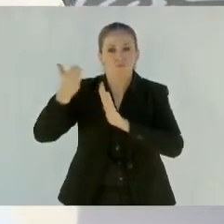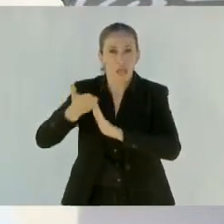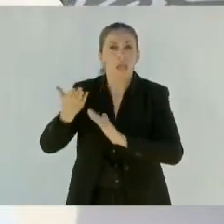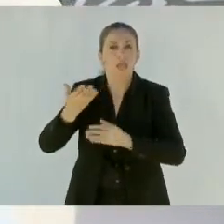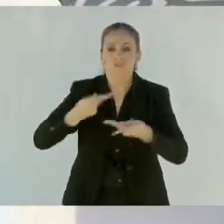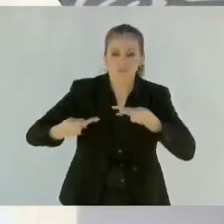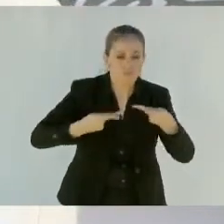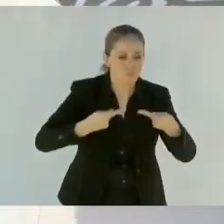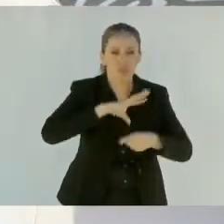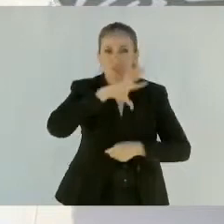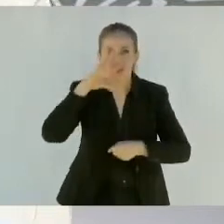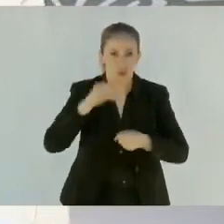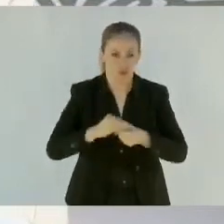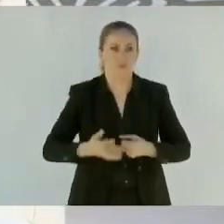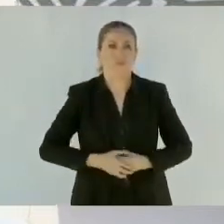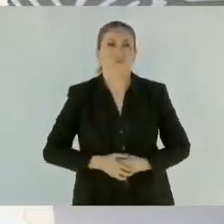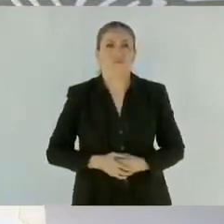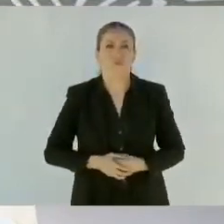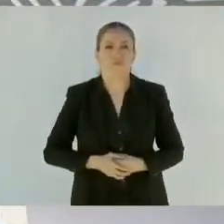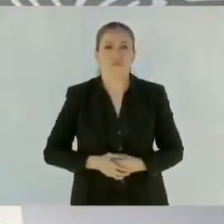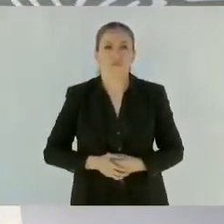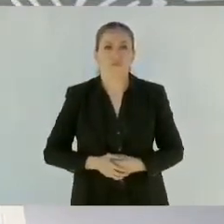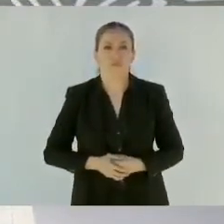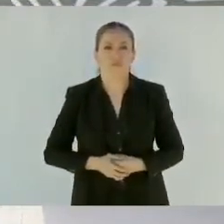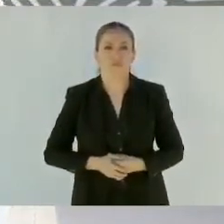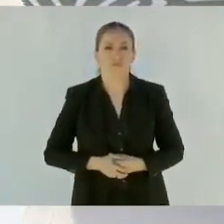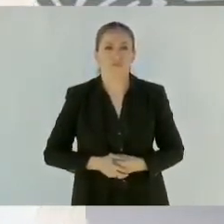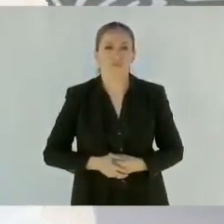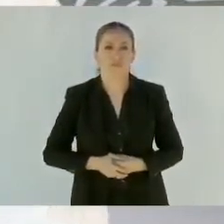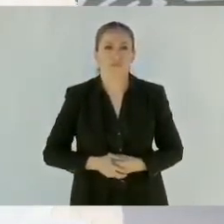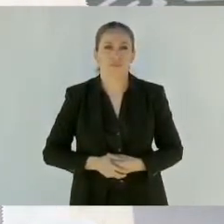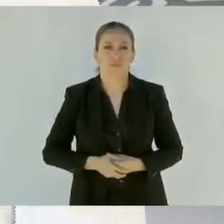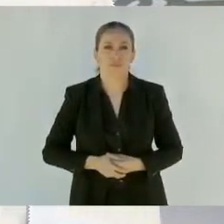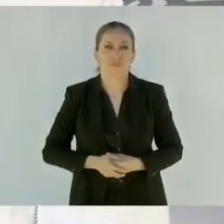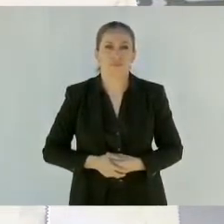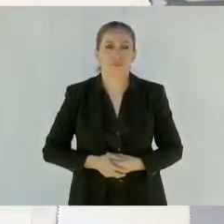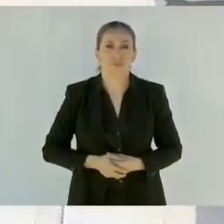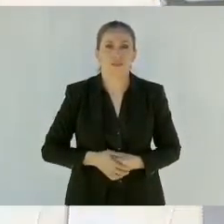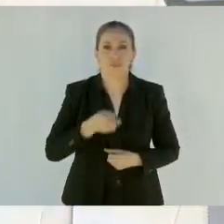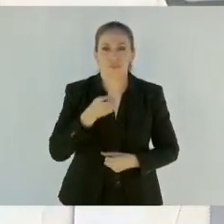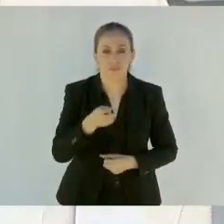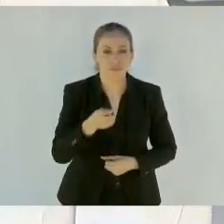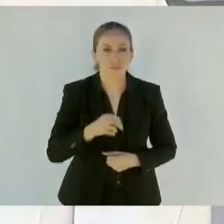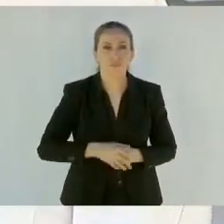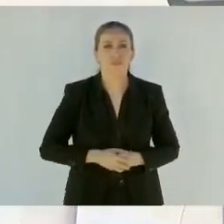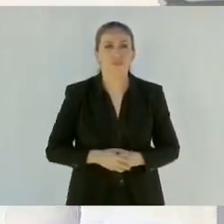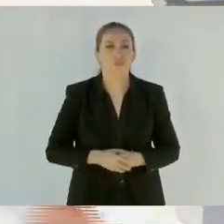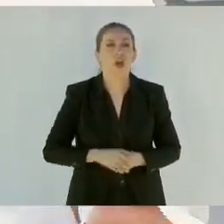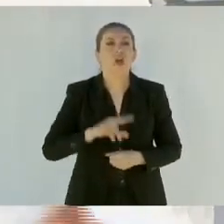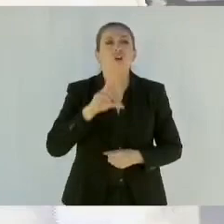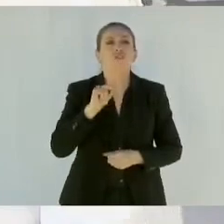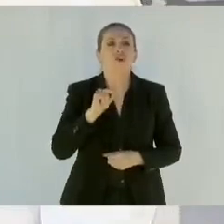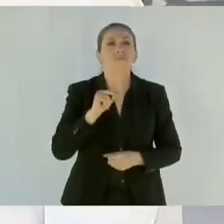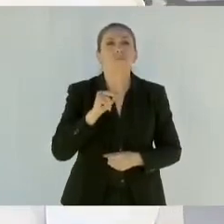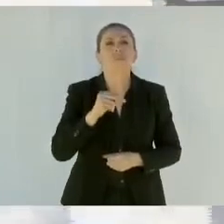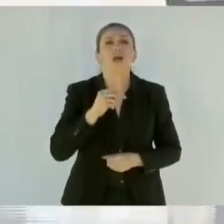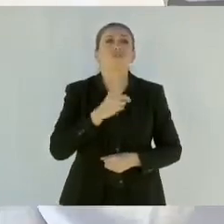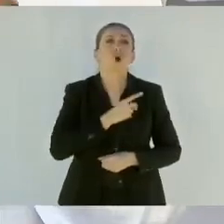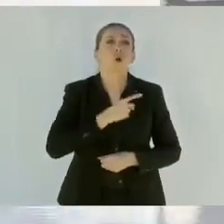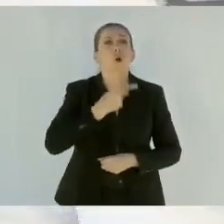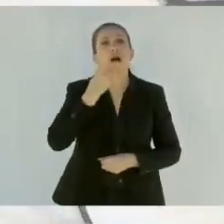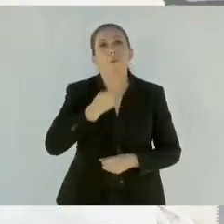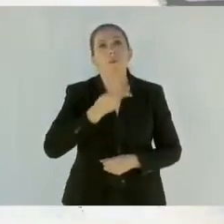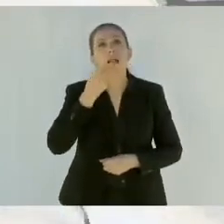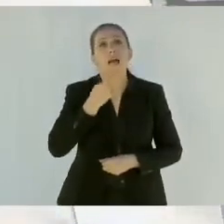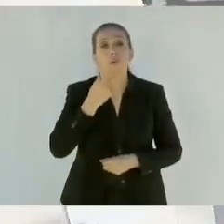un concepto vago, no es discurso el acabar con la corrupción, es